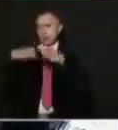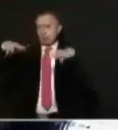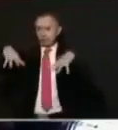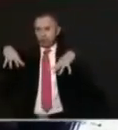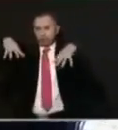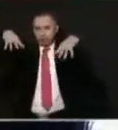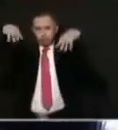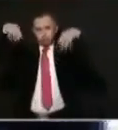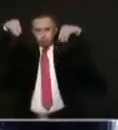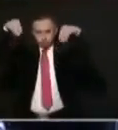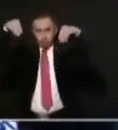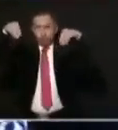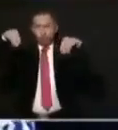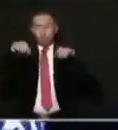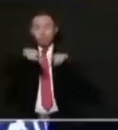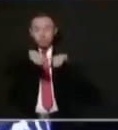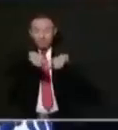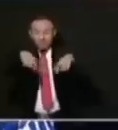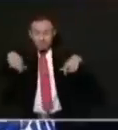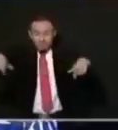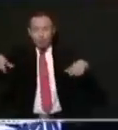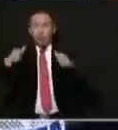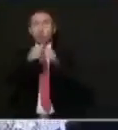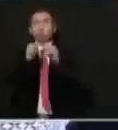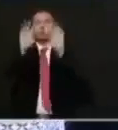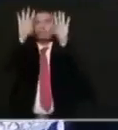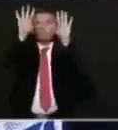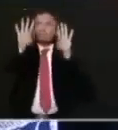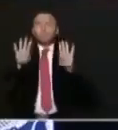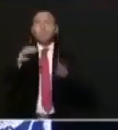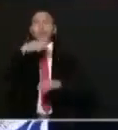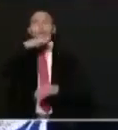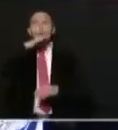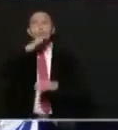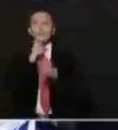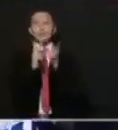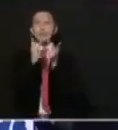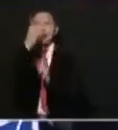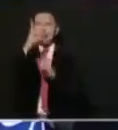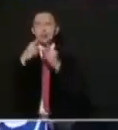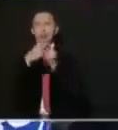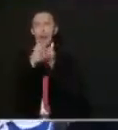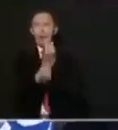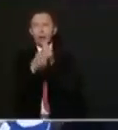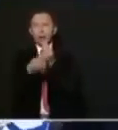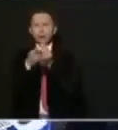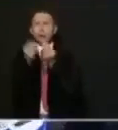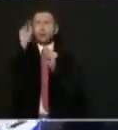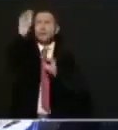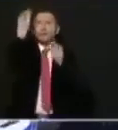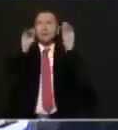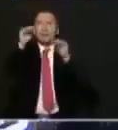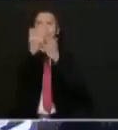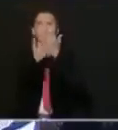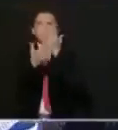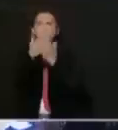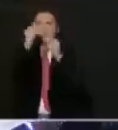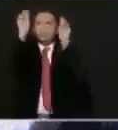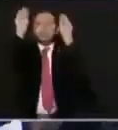su adorno con hojas de maíz. Y están pasando estos sacerdotes y médicos